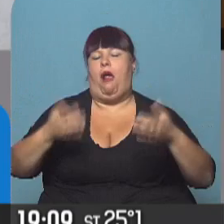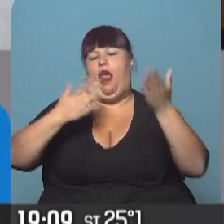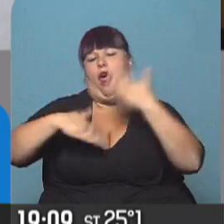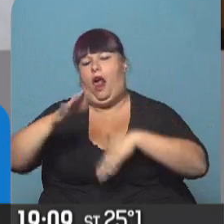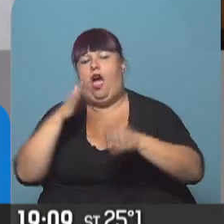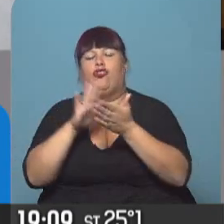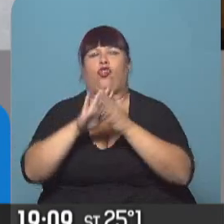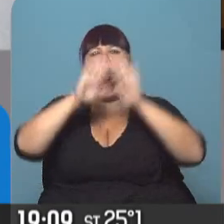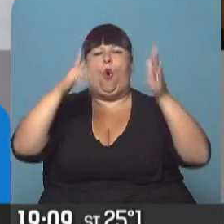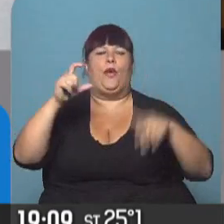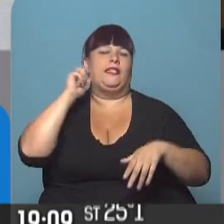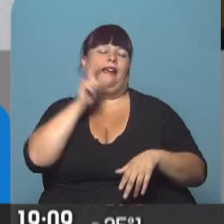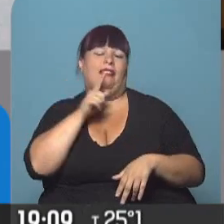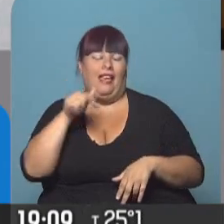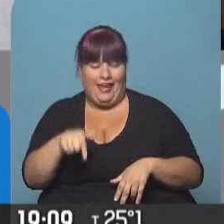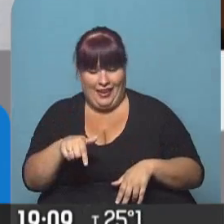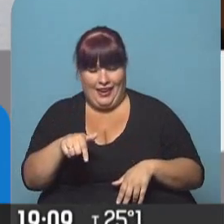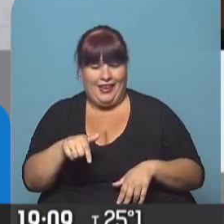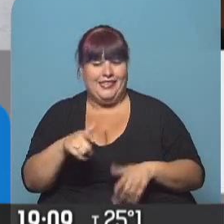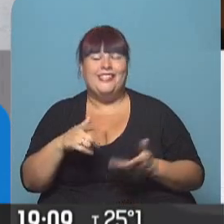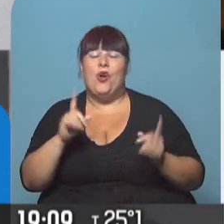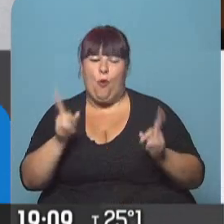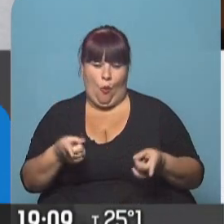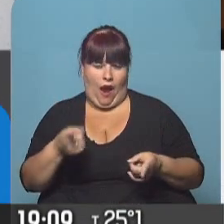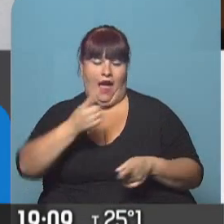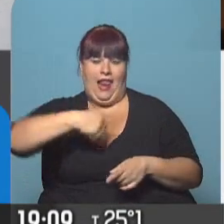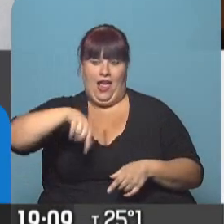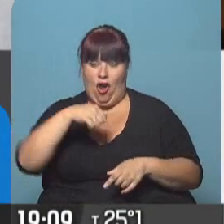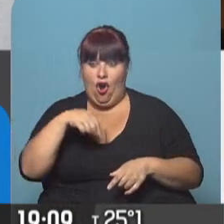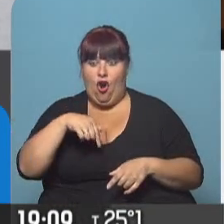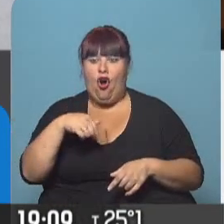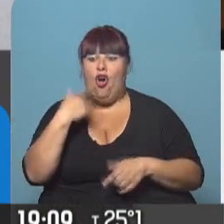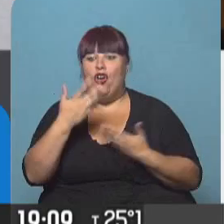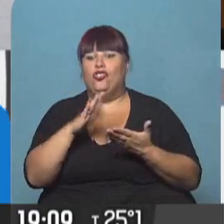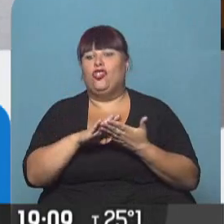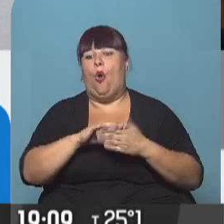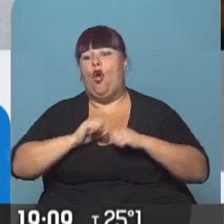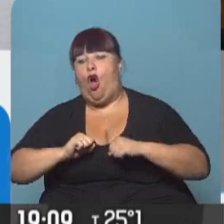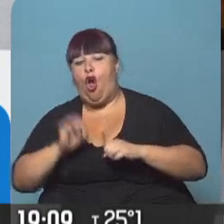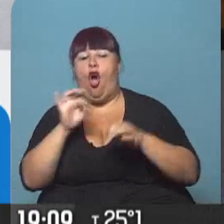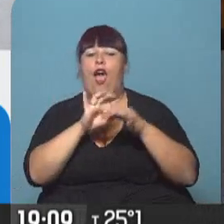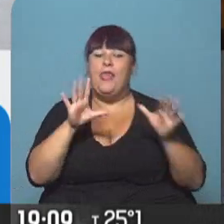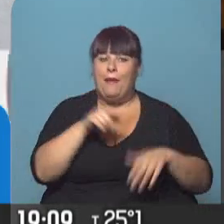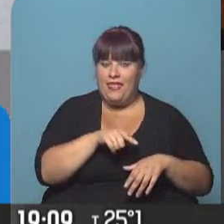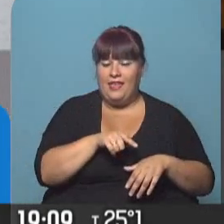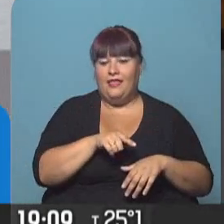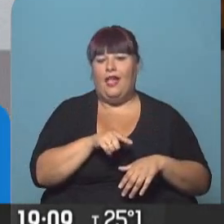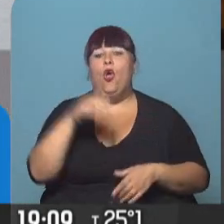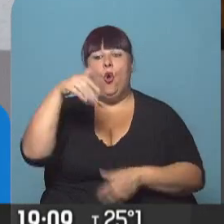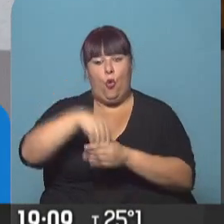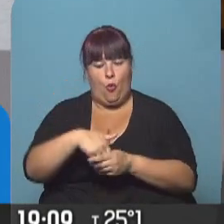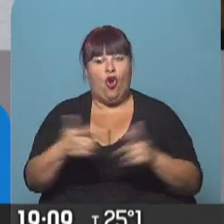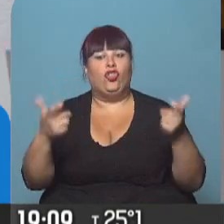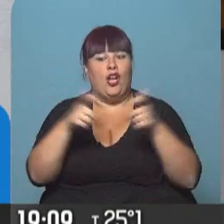de la institucionalidad de la CGT, y esto, mal que les pese a quienes hoy se referencian con los gordos o con los independientes, se votó en